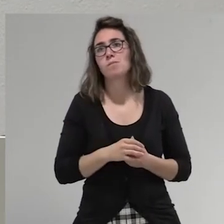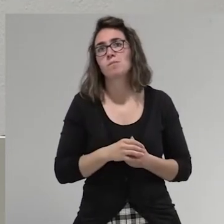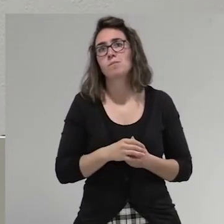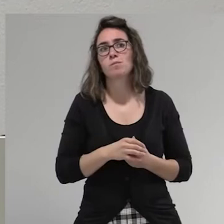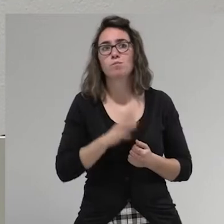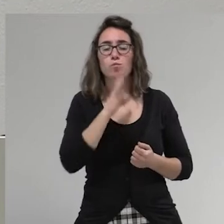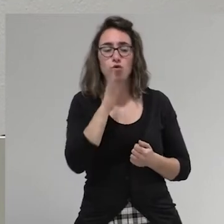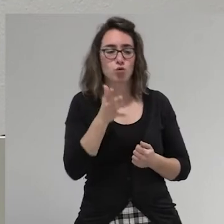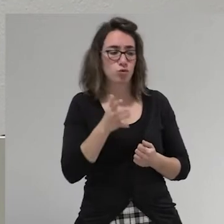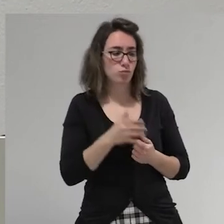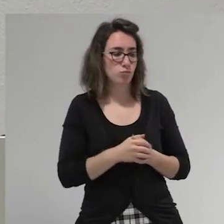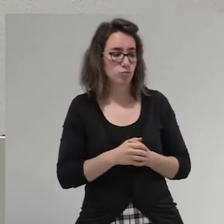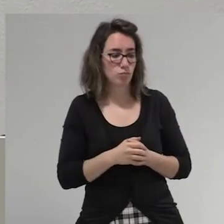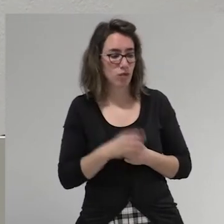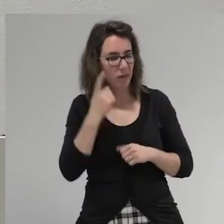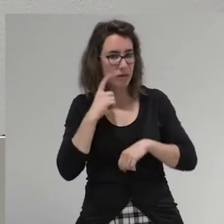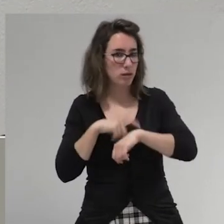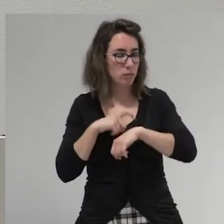voy a la última parte, ¿cómo voy con tiempo?